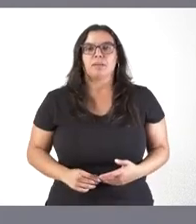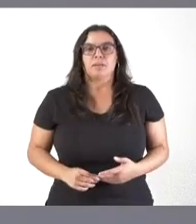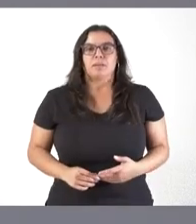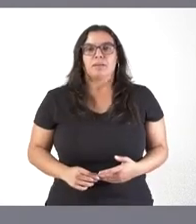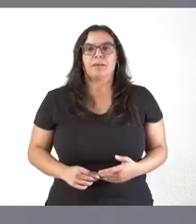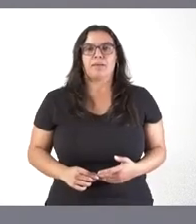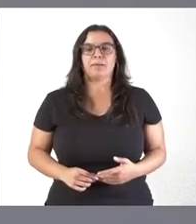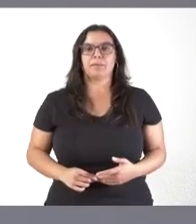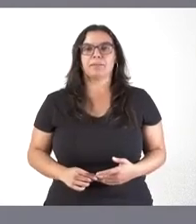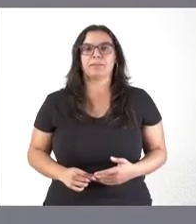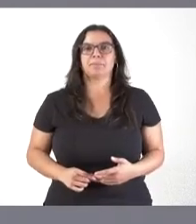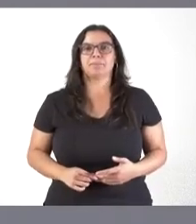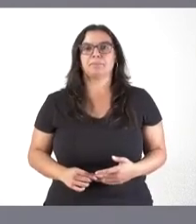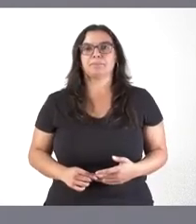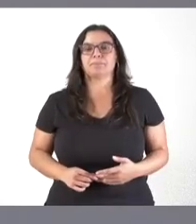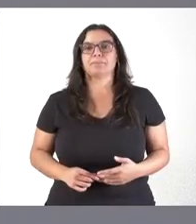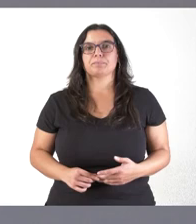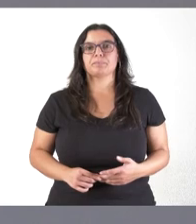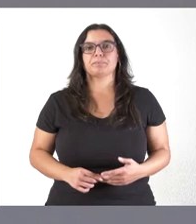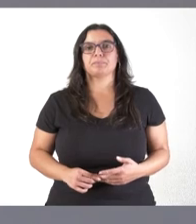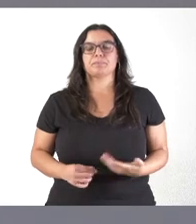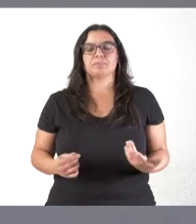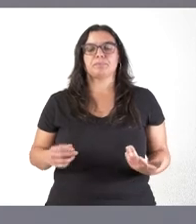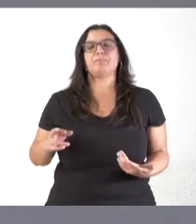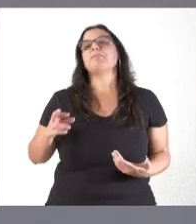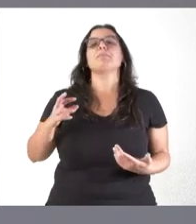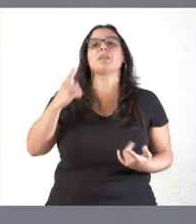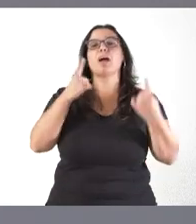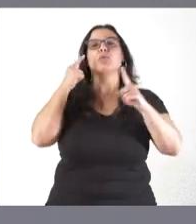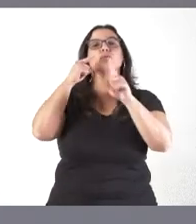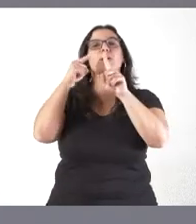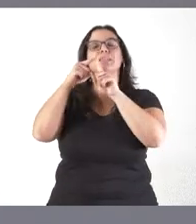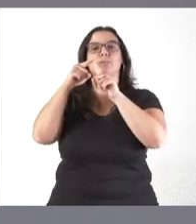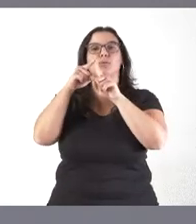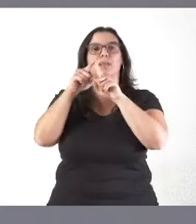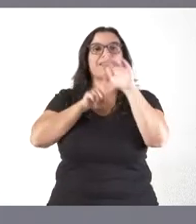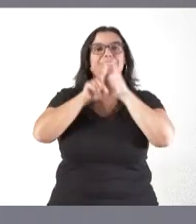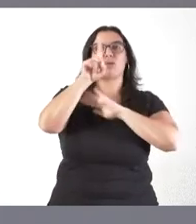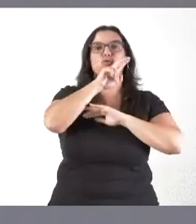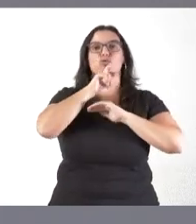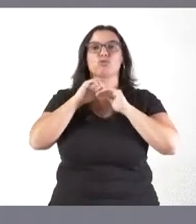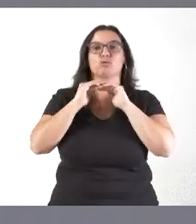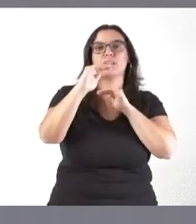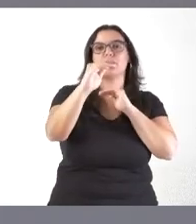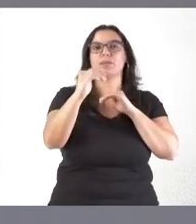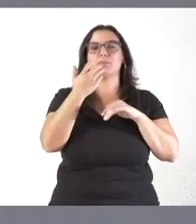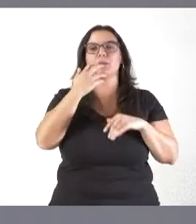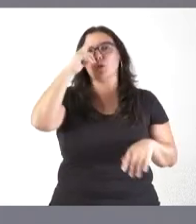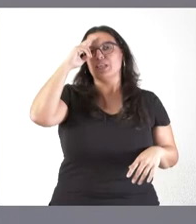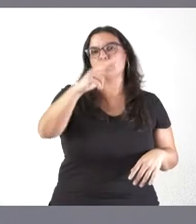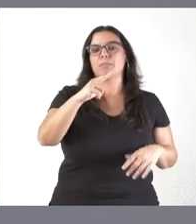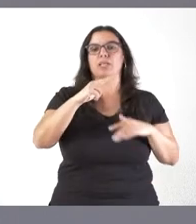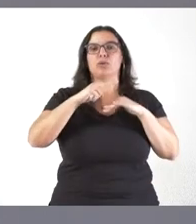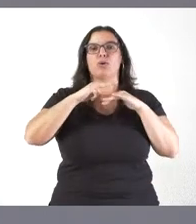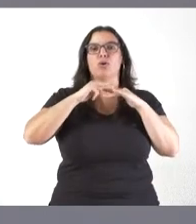sí por repasando Bueno ahí los objetivos de desarrollo sostenible que tiene que ver con él respecto a los océanos